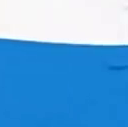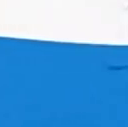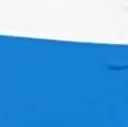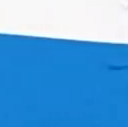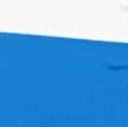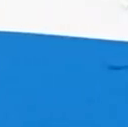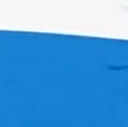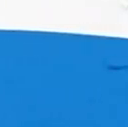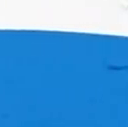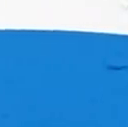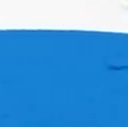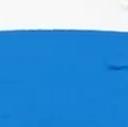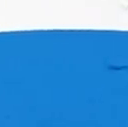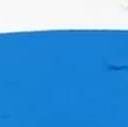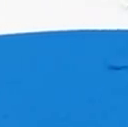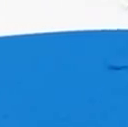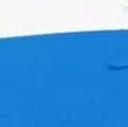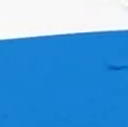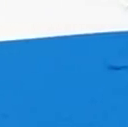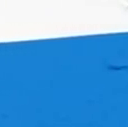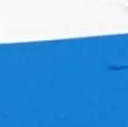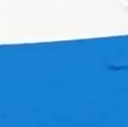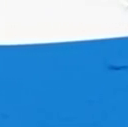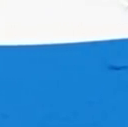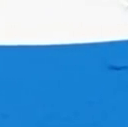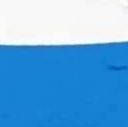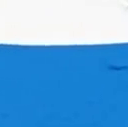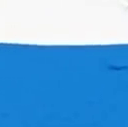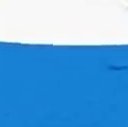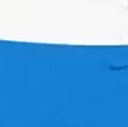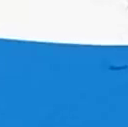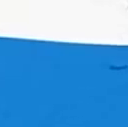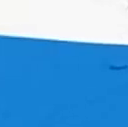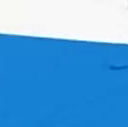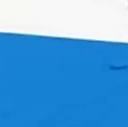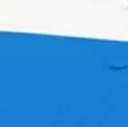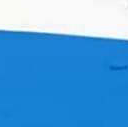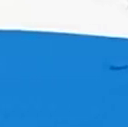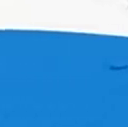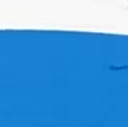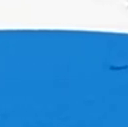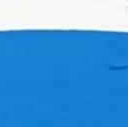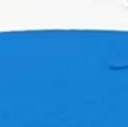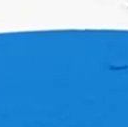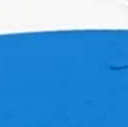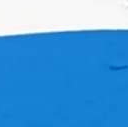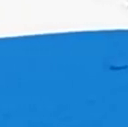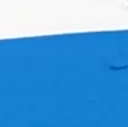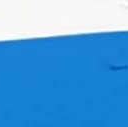Juega creyendo que será posible. Esto fue el sorteo Loto.